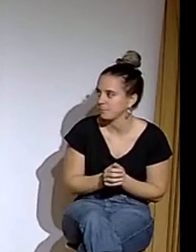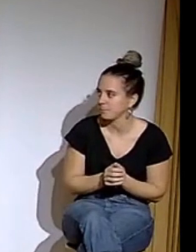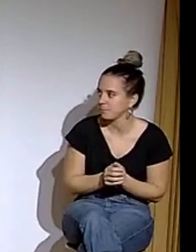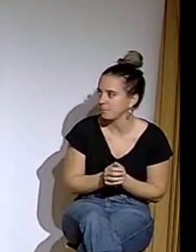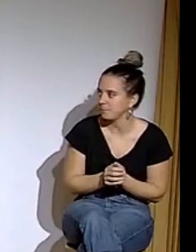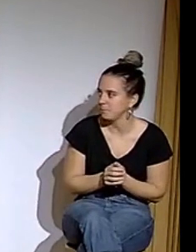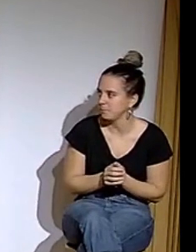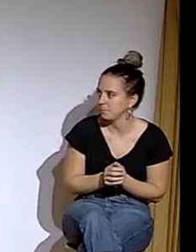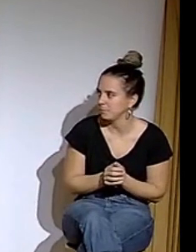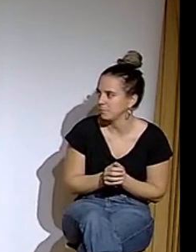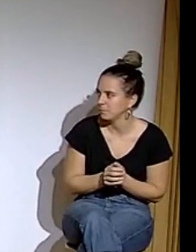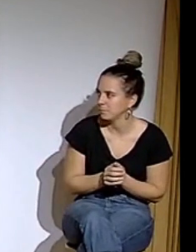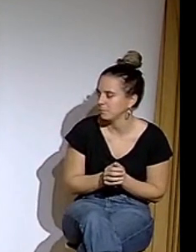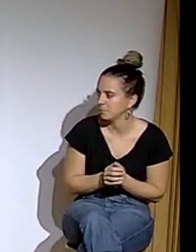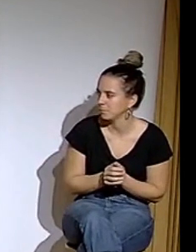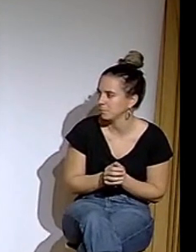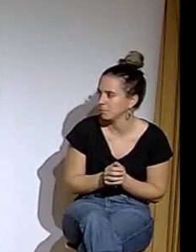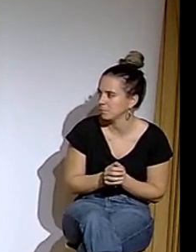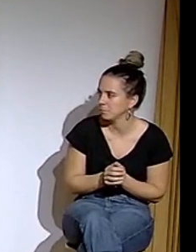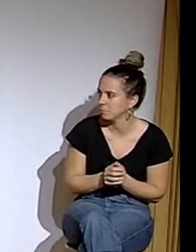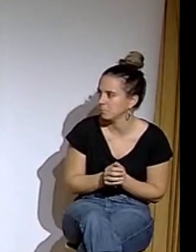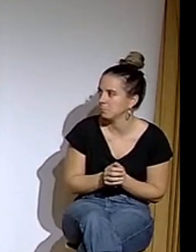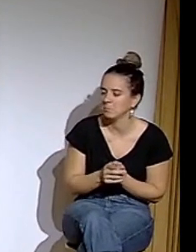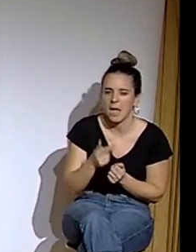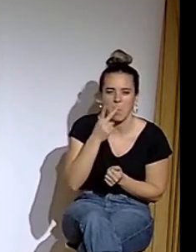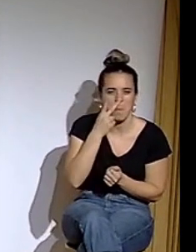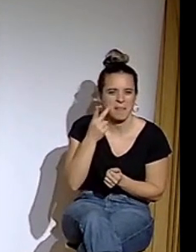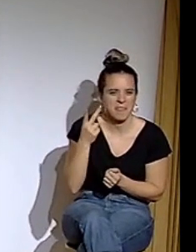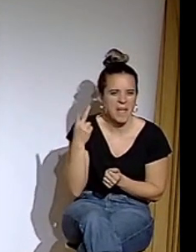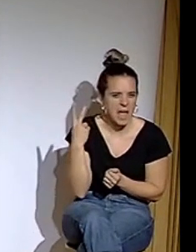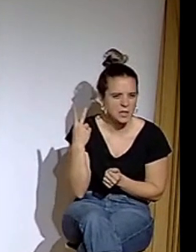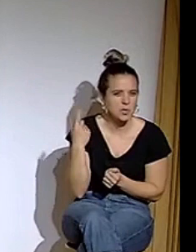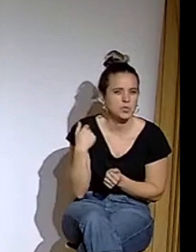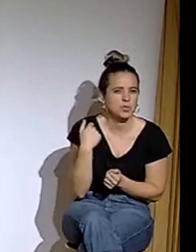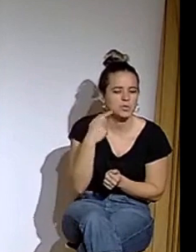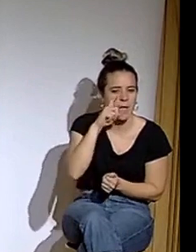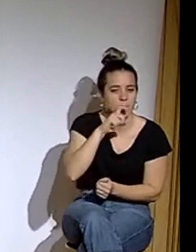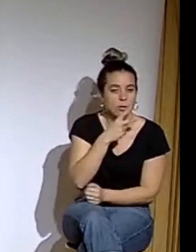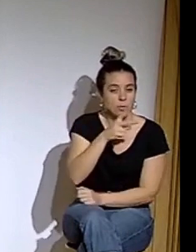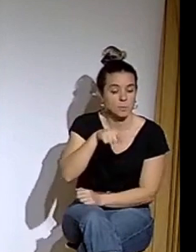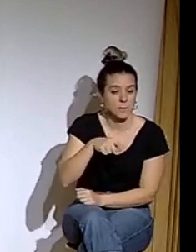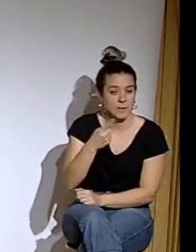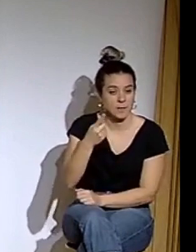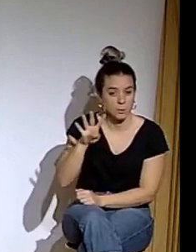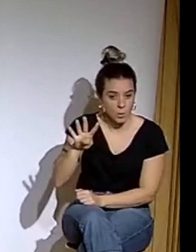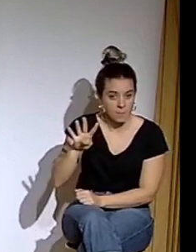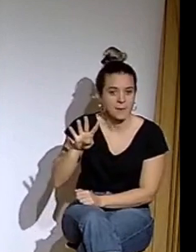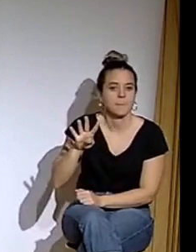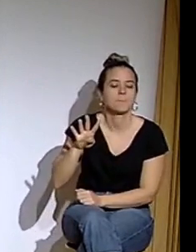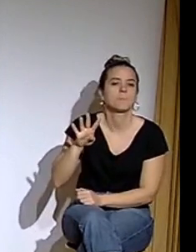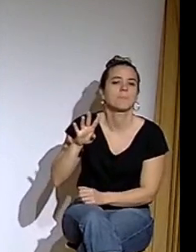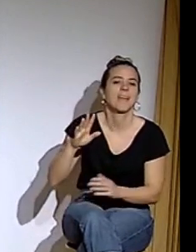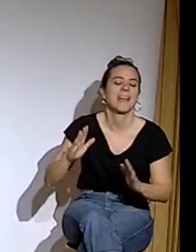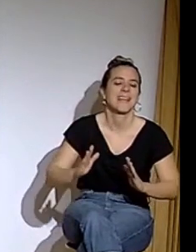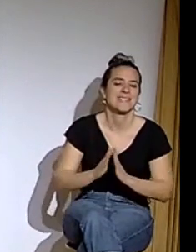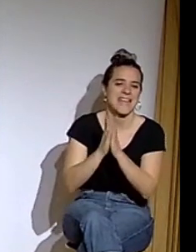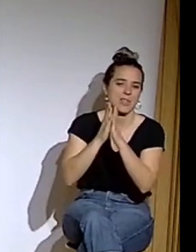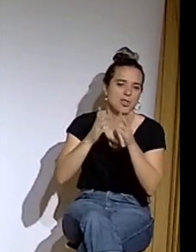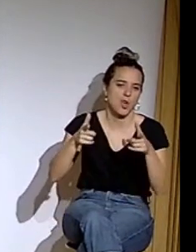procesionamos ahora como un par de años en el 2019 el santo insumiso